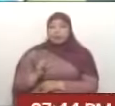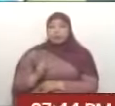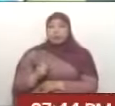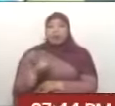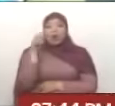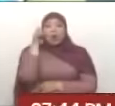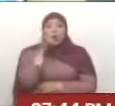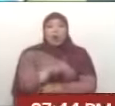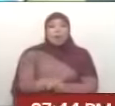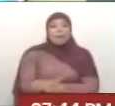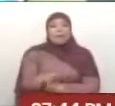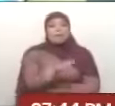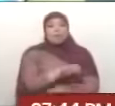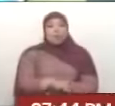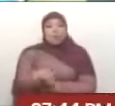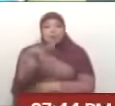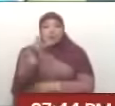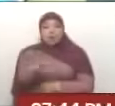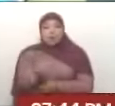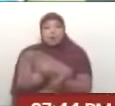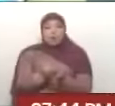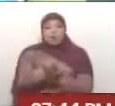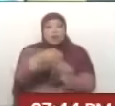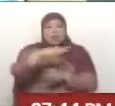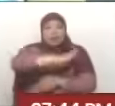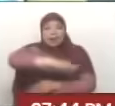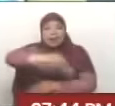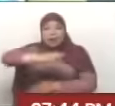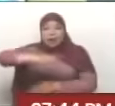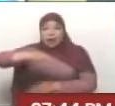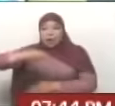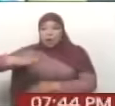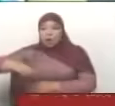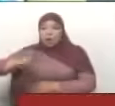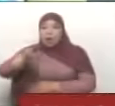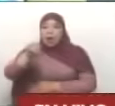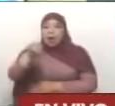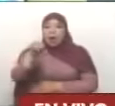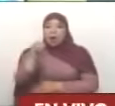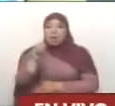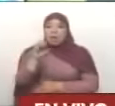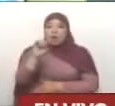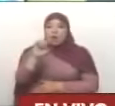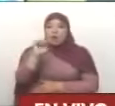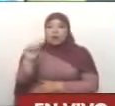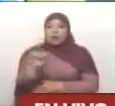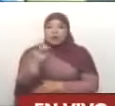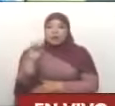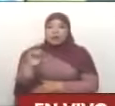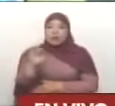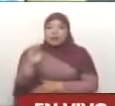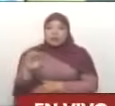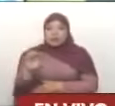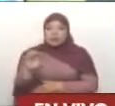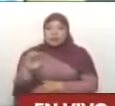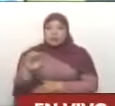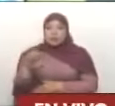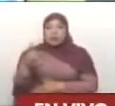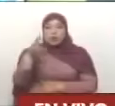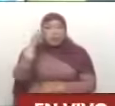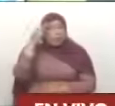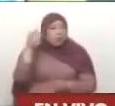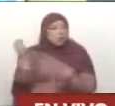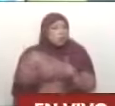el pueblo de Moisés. Lo persiguió, lo culpó, lo